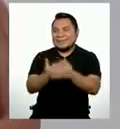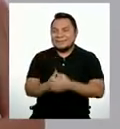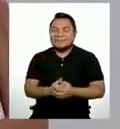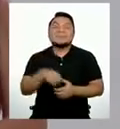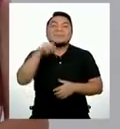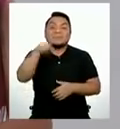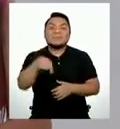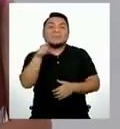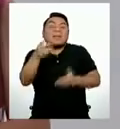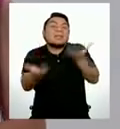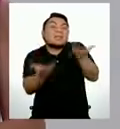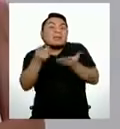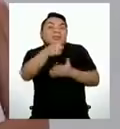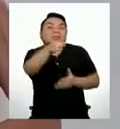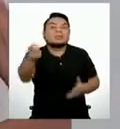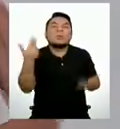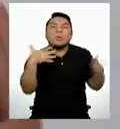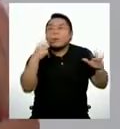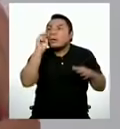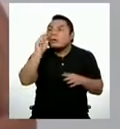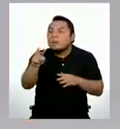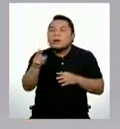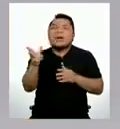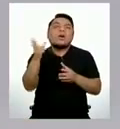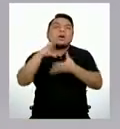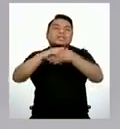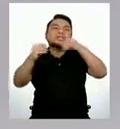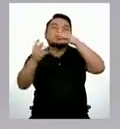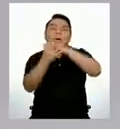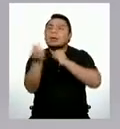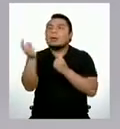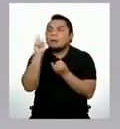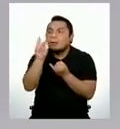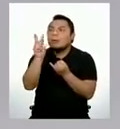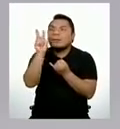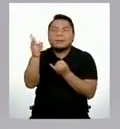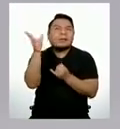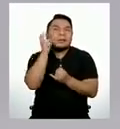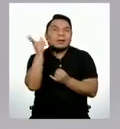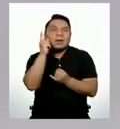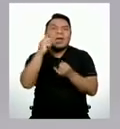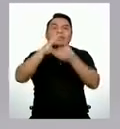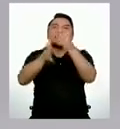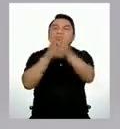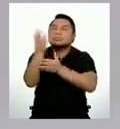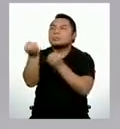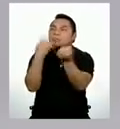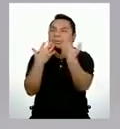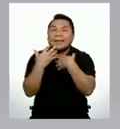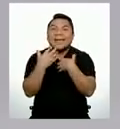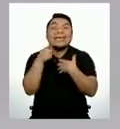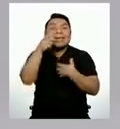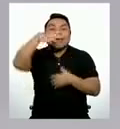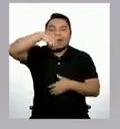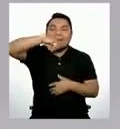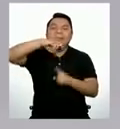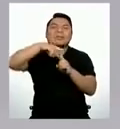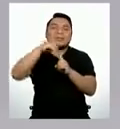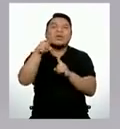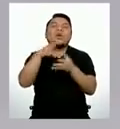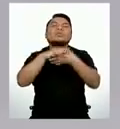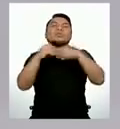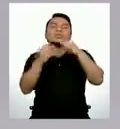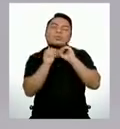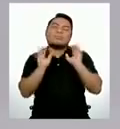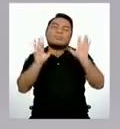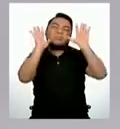Seguramente que alguna vez han escuchado alguno. Un mito es un relato tradicional de hechos maravillosos y que tiene